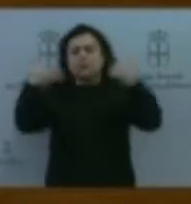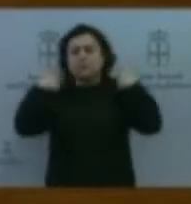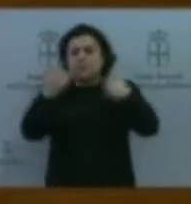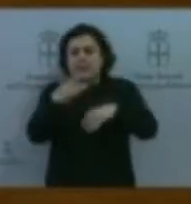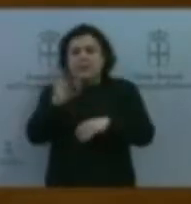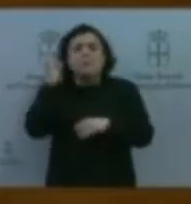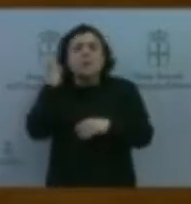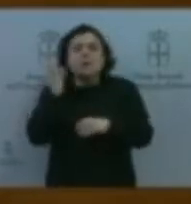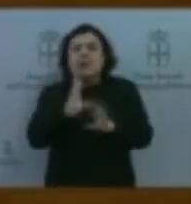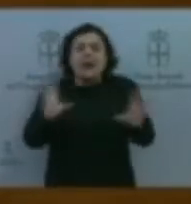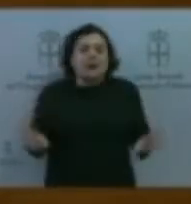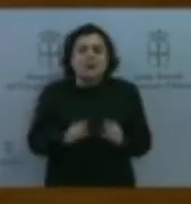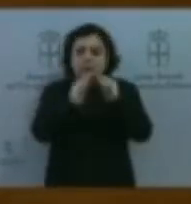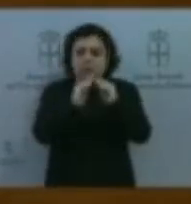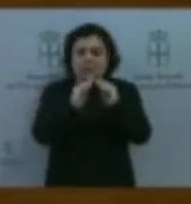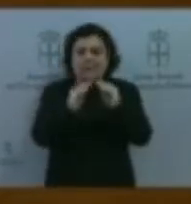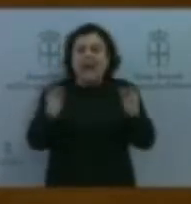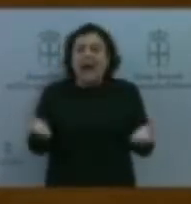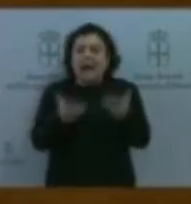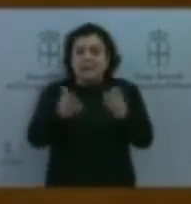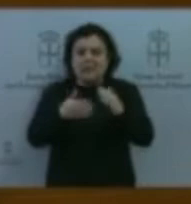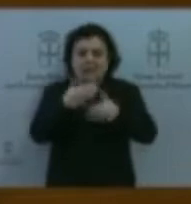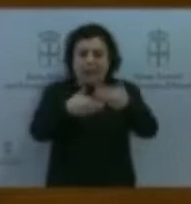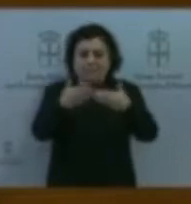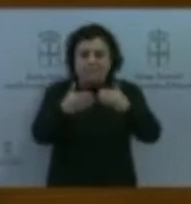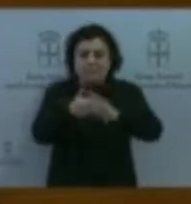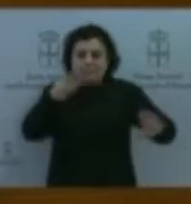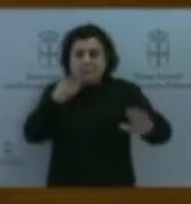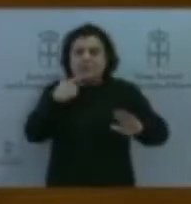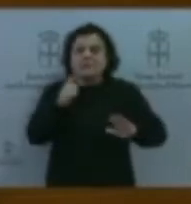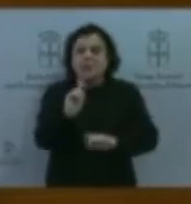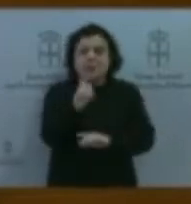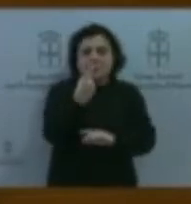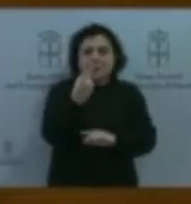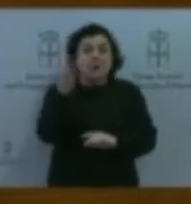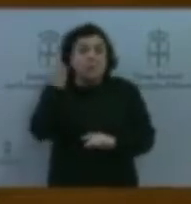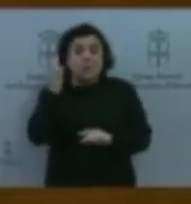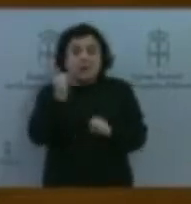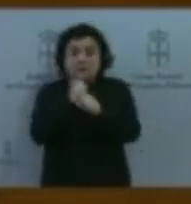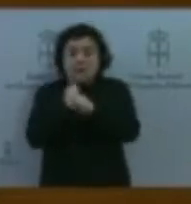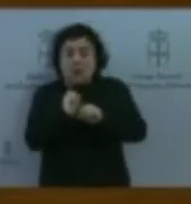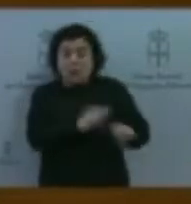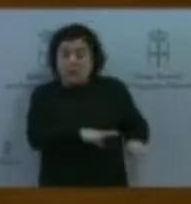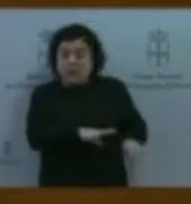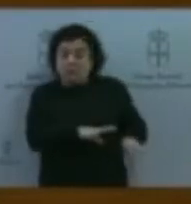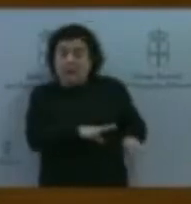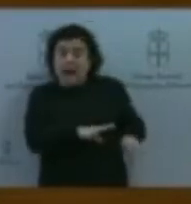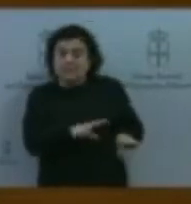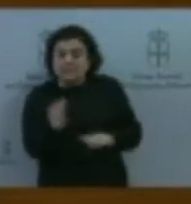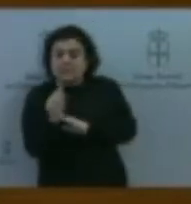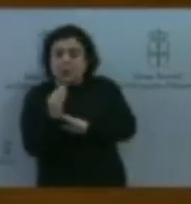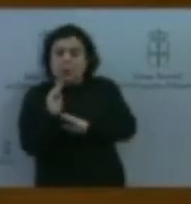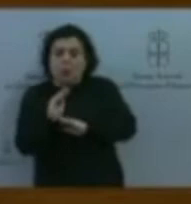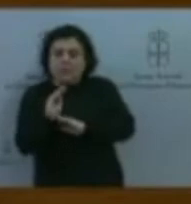donde lo primero que sucedía era que las mujeres abandonaban el trabajo, aumentaban la carga de cuidados, asumían el teletrabajo, y un teletrabajo en muchos